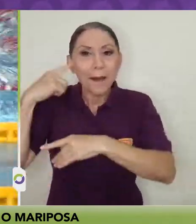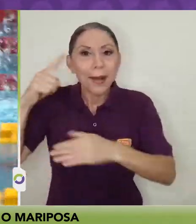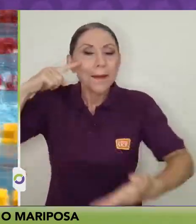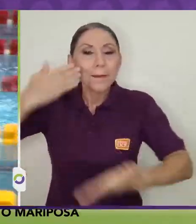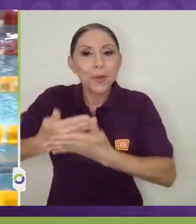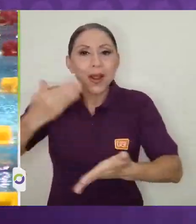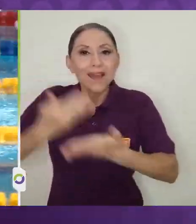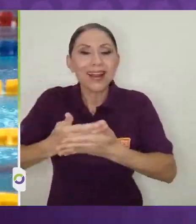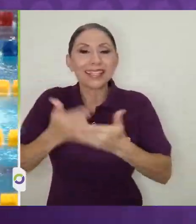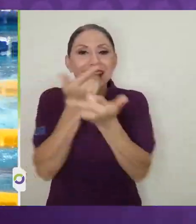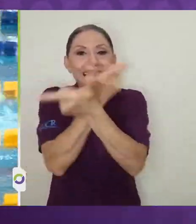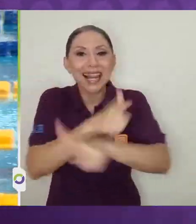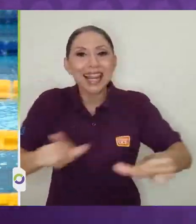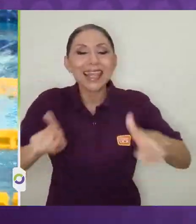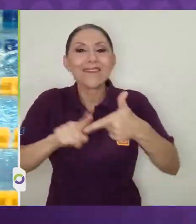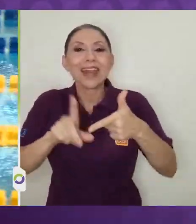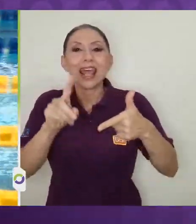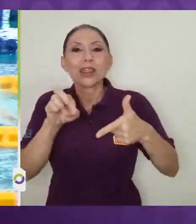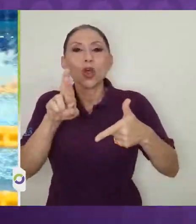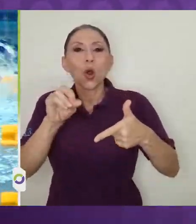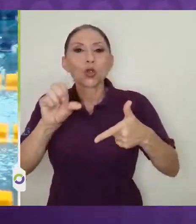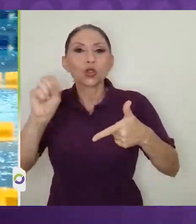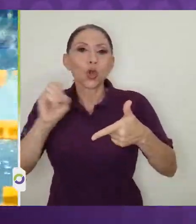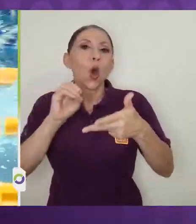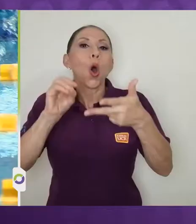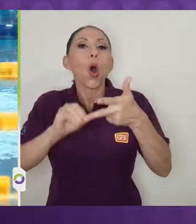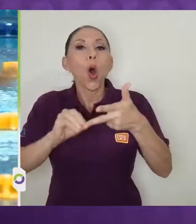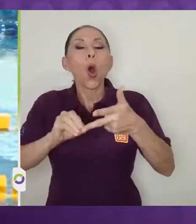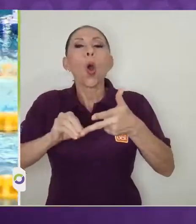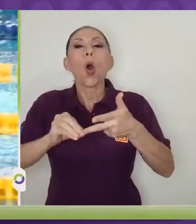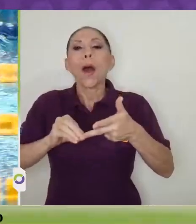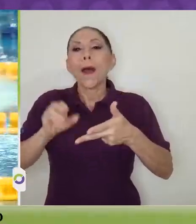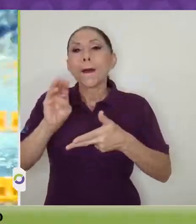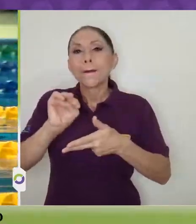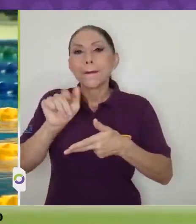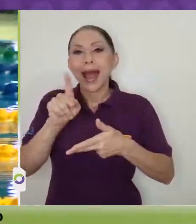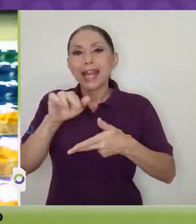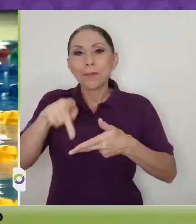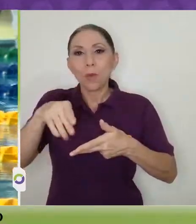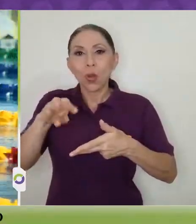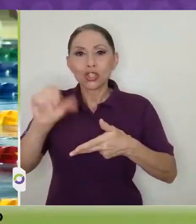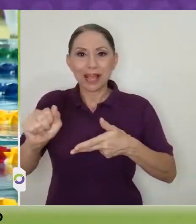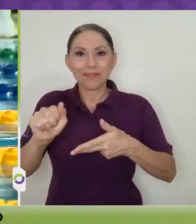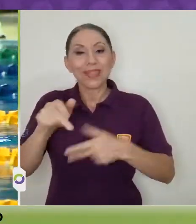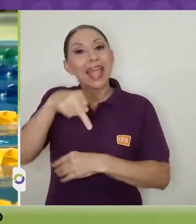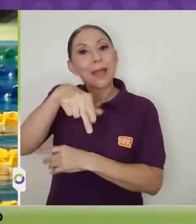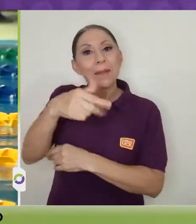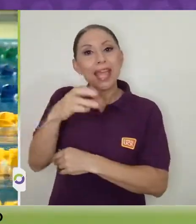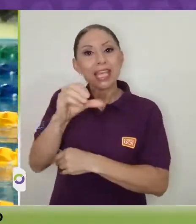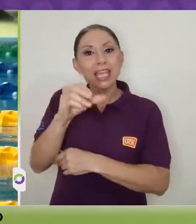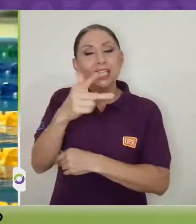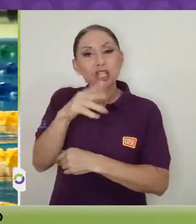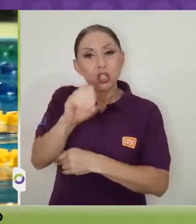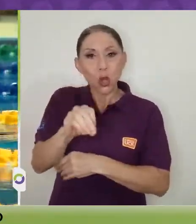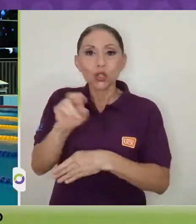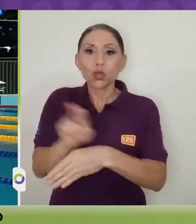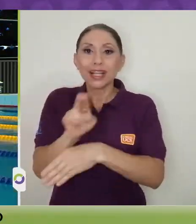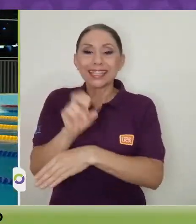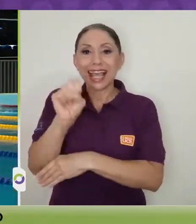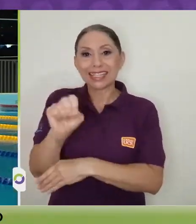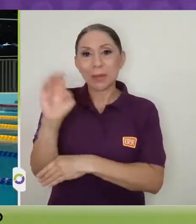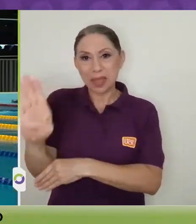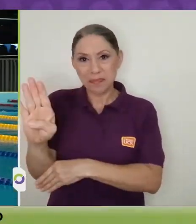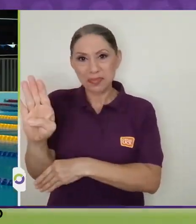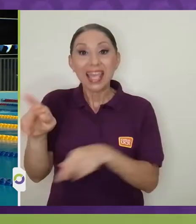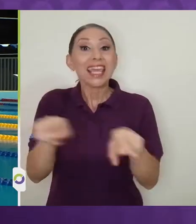la nadadora para las pruebas de estilo libre, dorso o mariposa. En pecho se utilizan las letras SB y